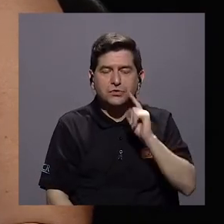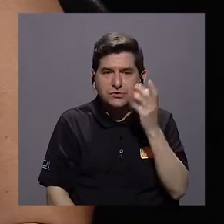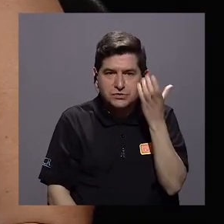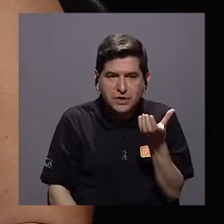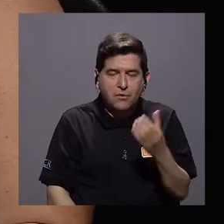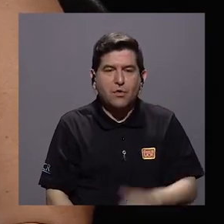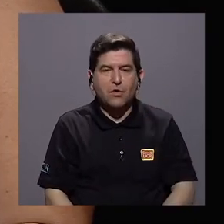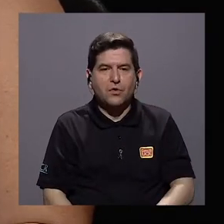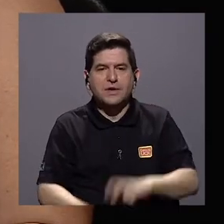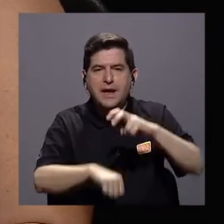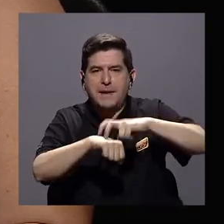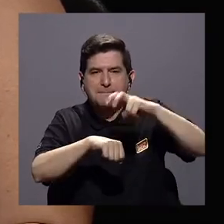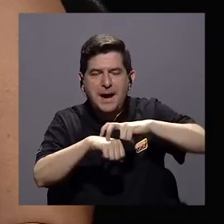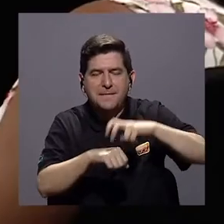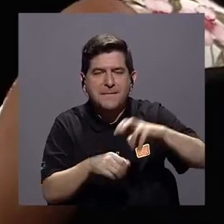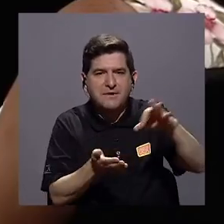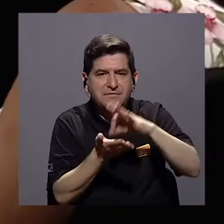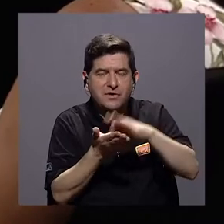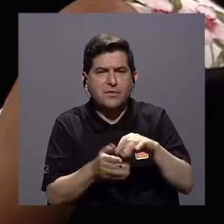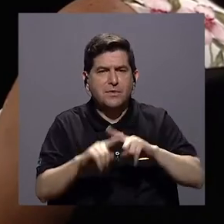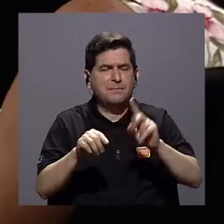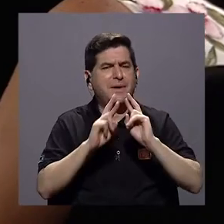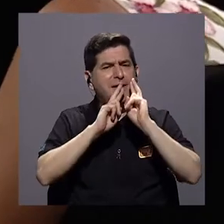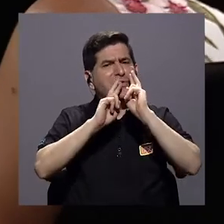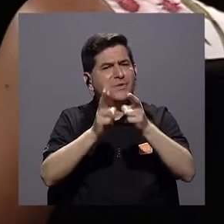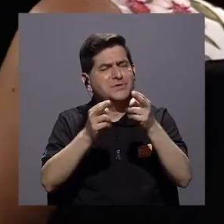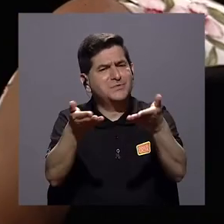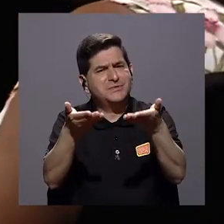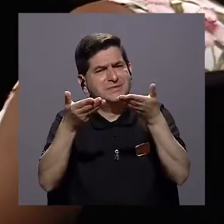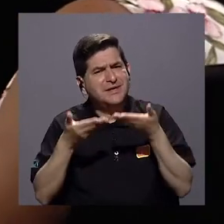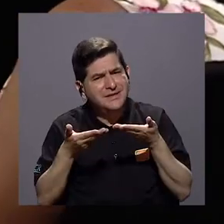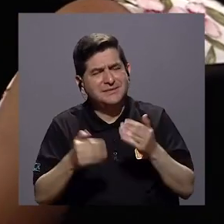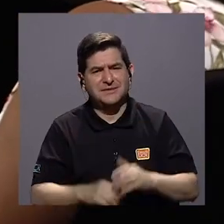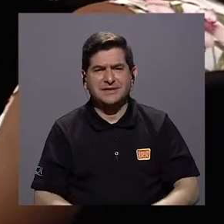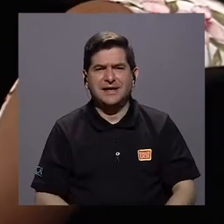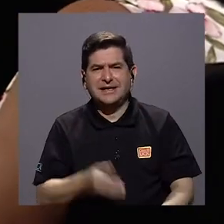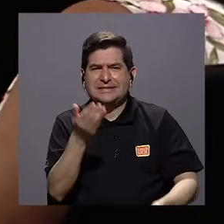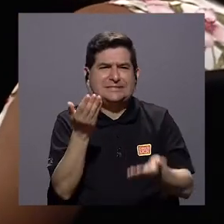la papa, pero y los frijoles. Pero esa respuesta que me da no es,